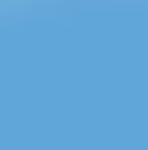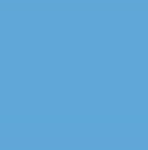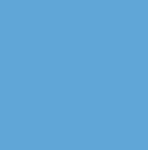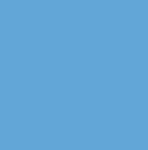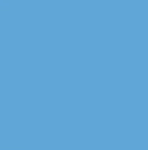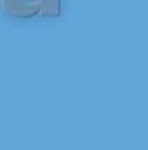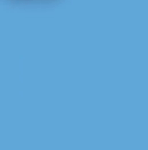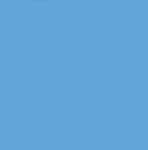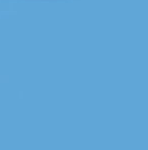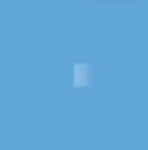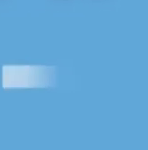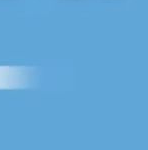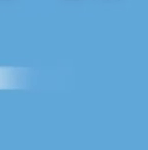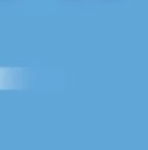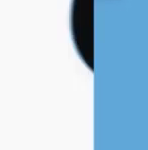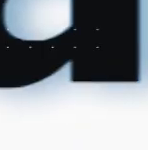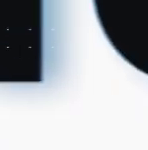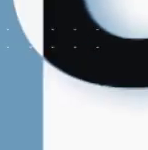Corasit Noticias.